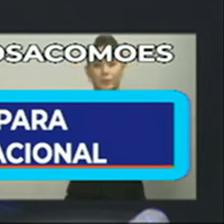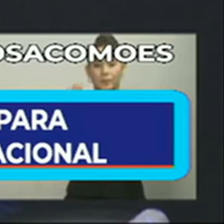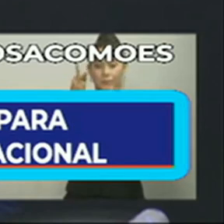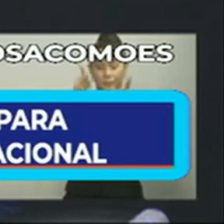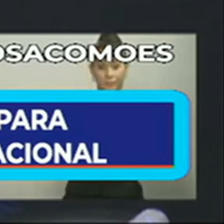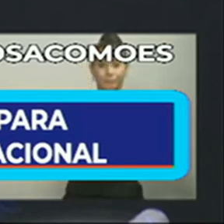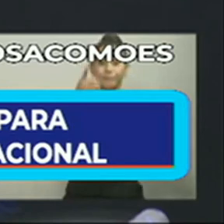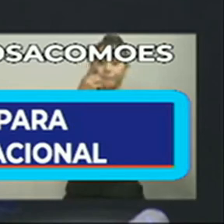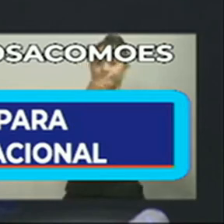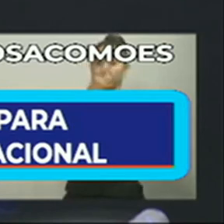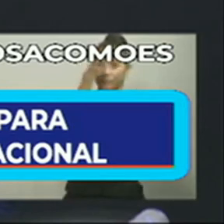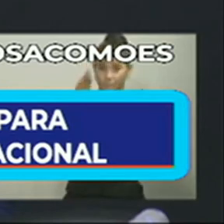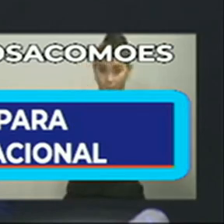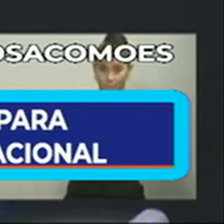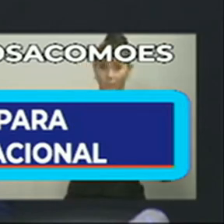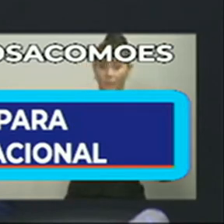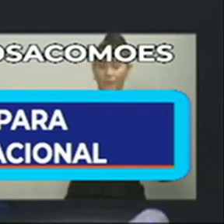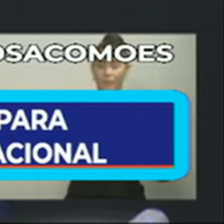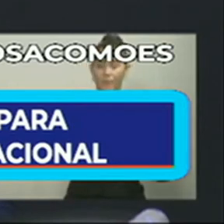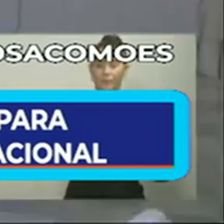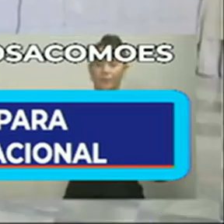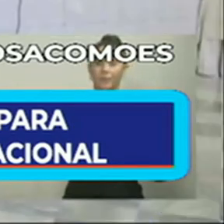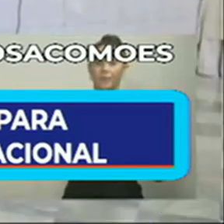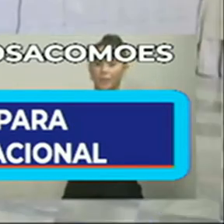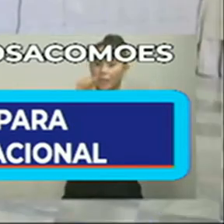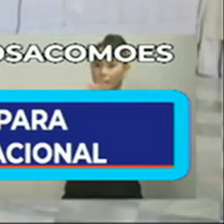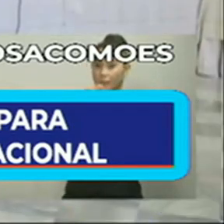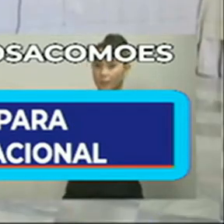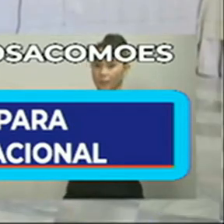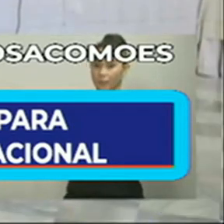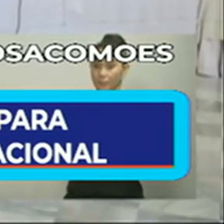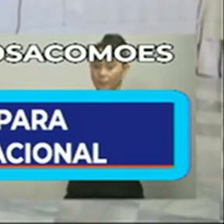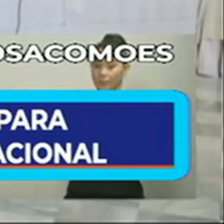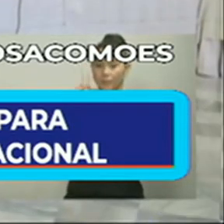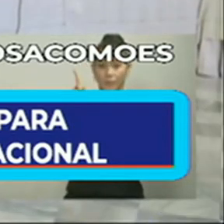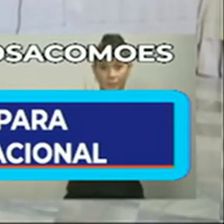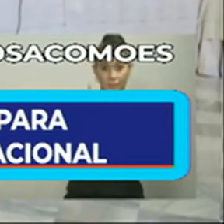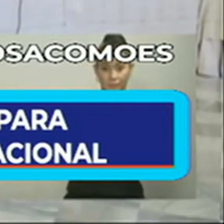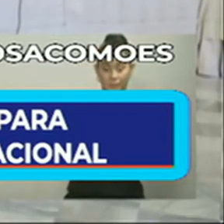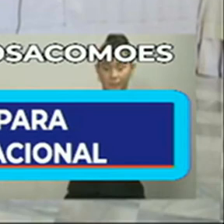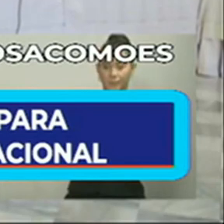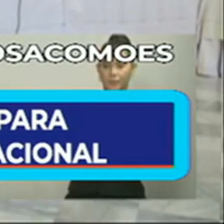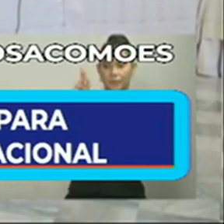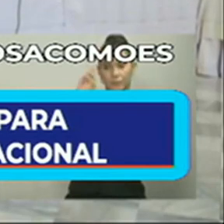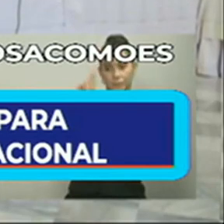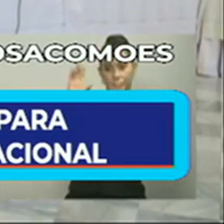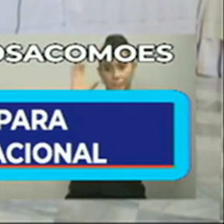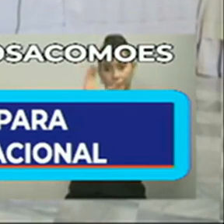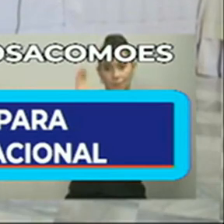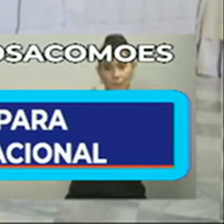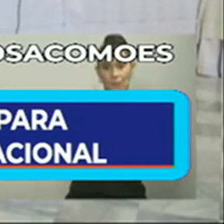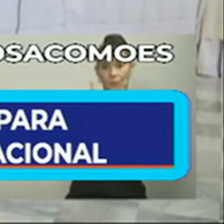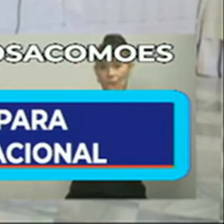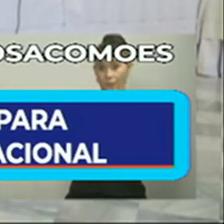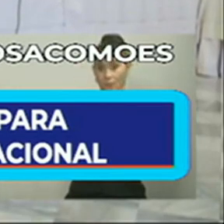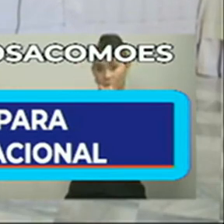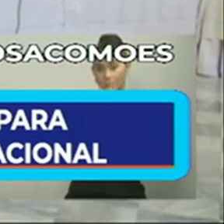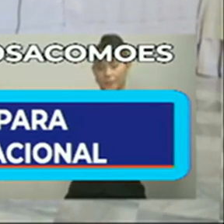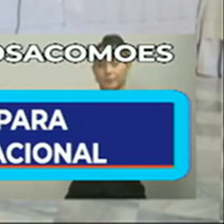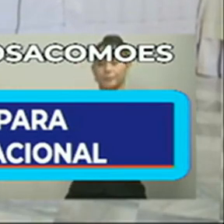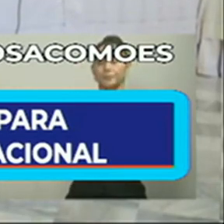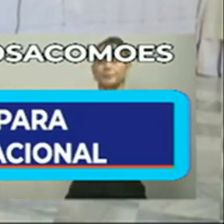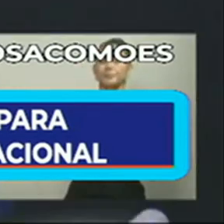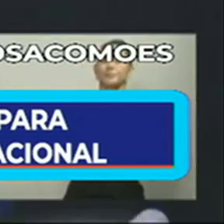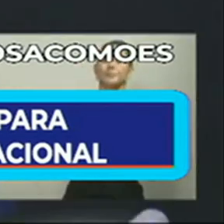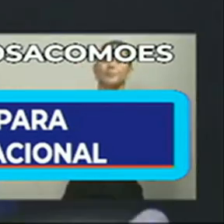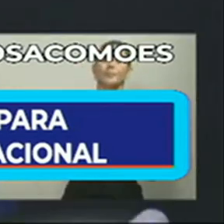Su legitimidad dependerá de su apego a la Constitución y a las leyes.